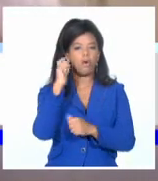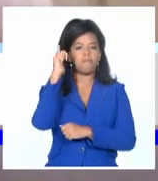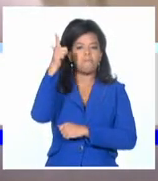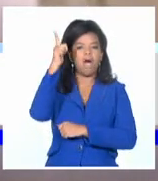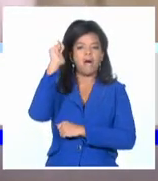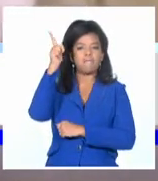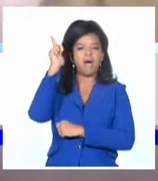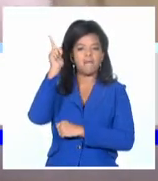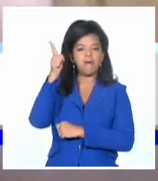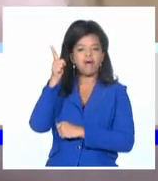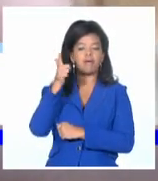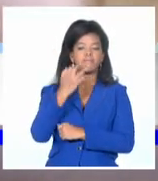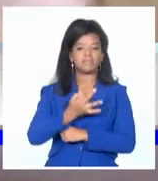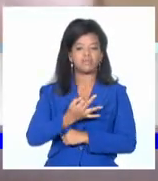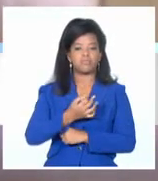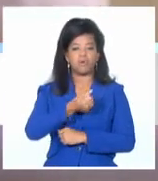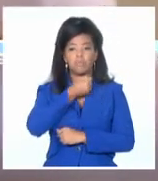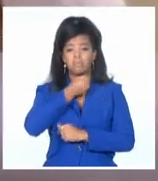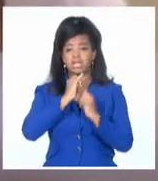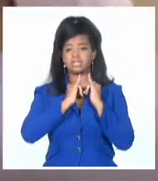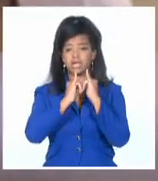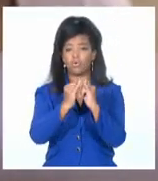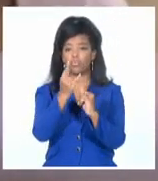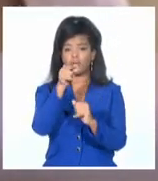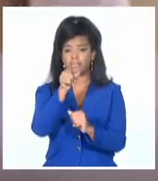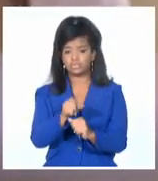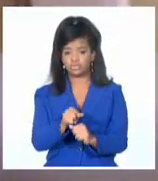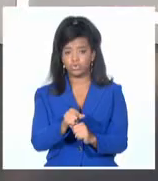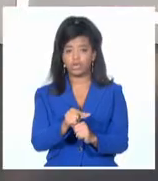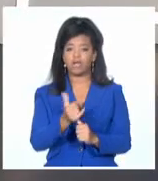la prensa local, un civil resultó herido.